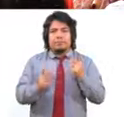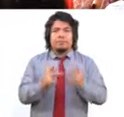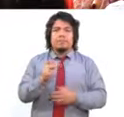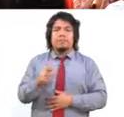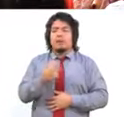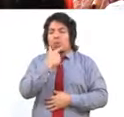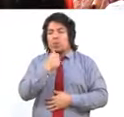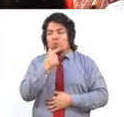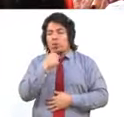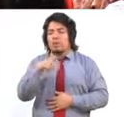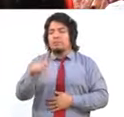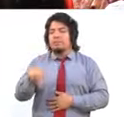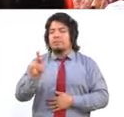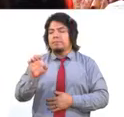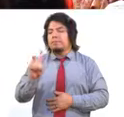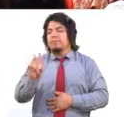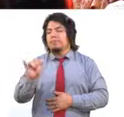de Escuanto.